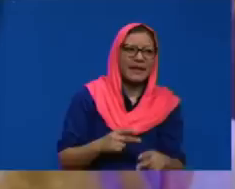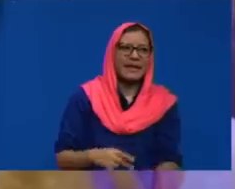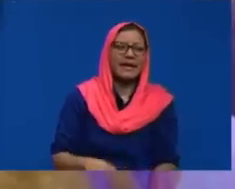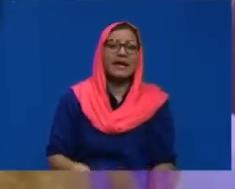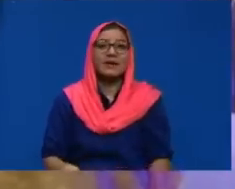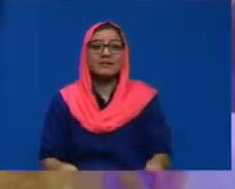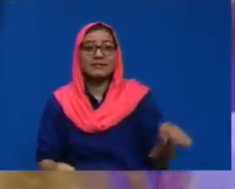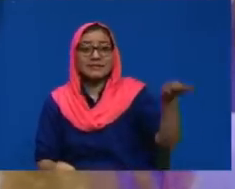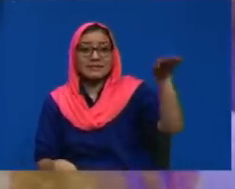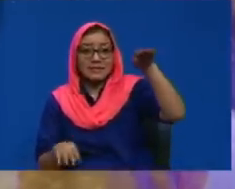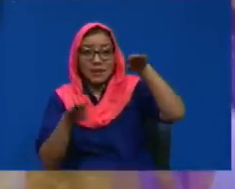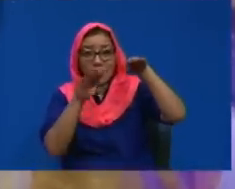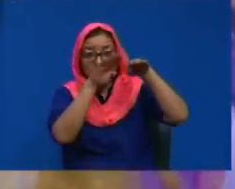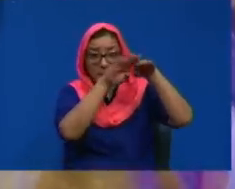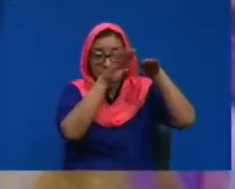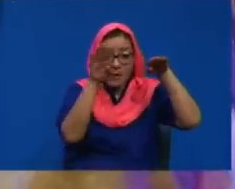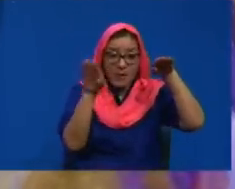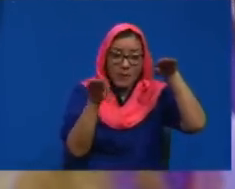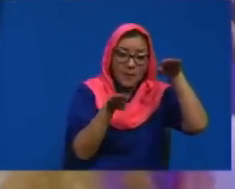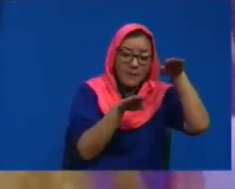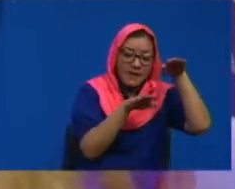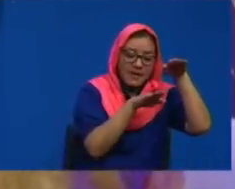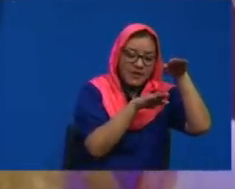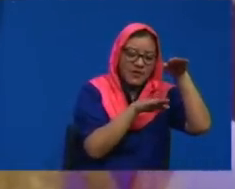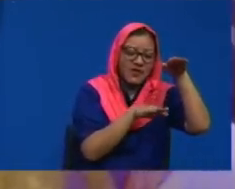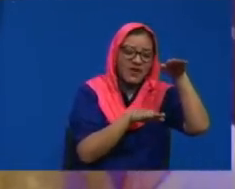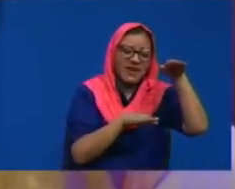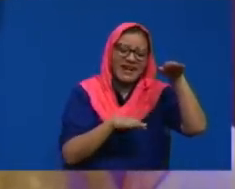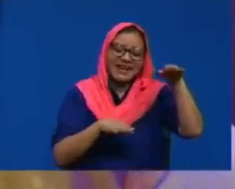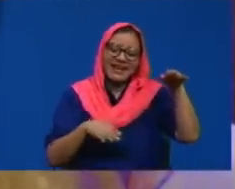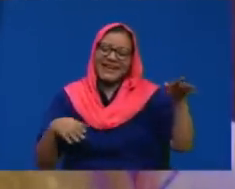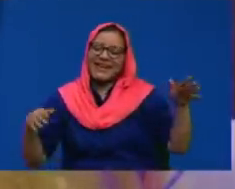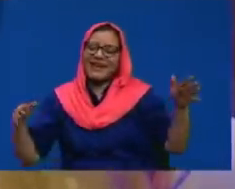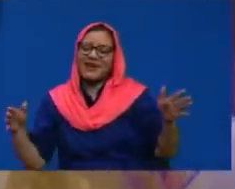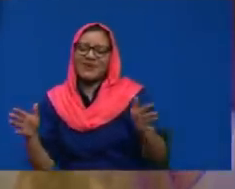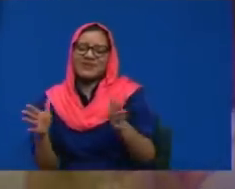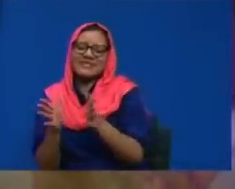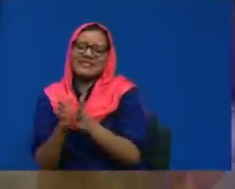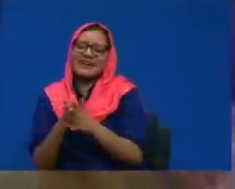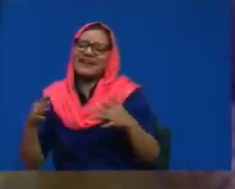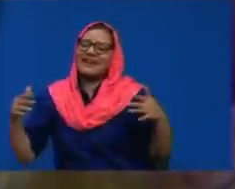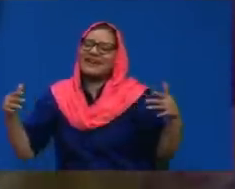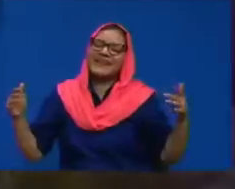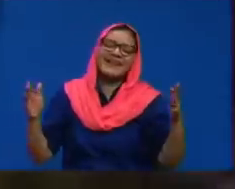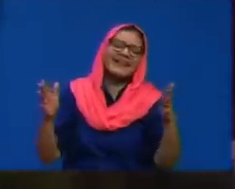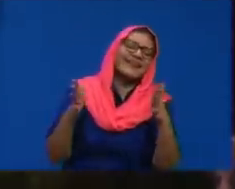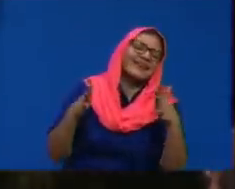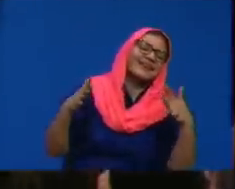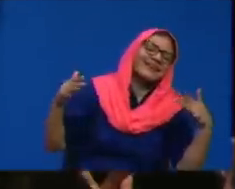visites. Le hiciste un poco menor que los